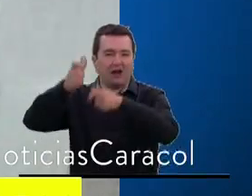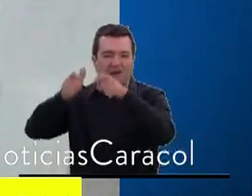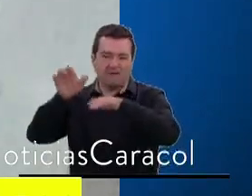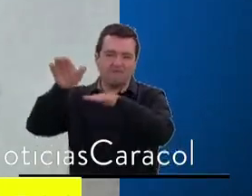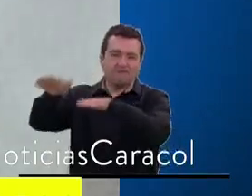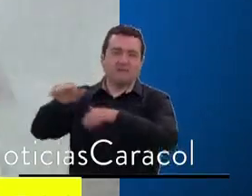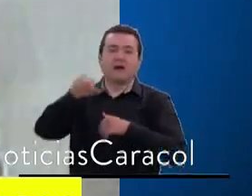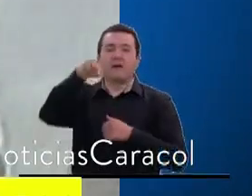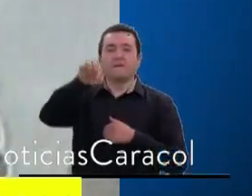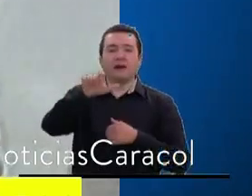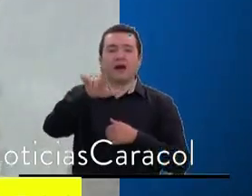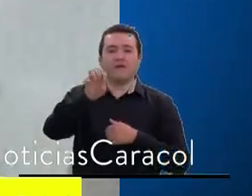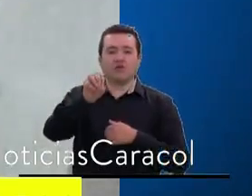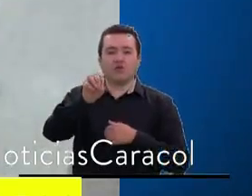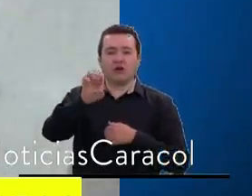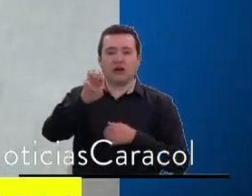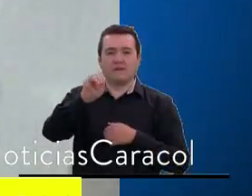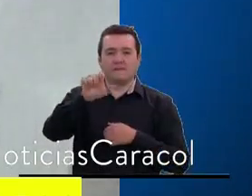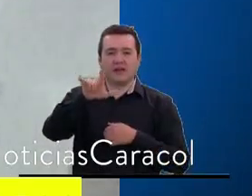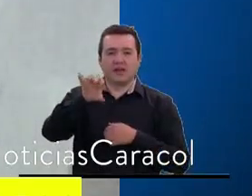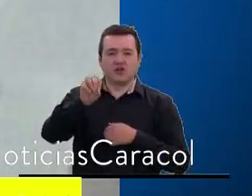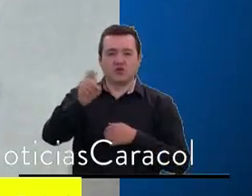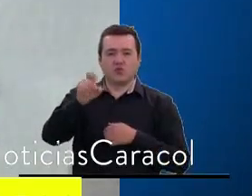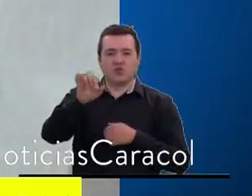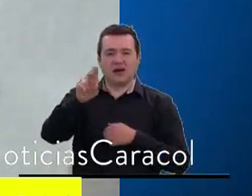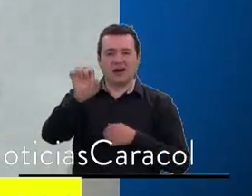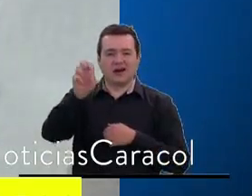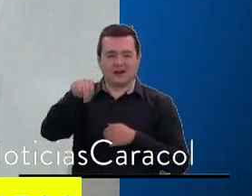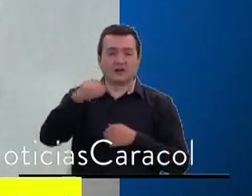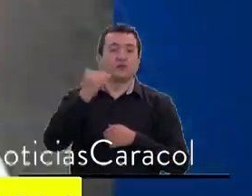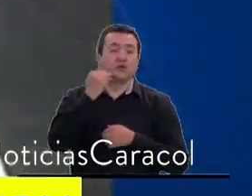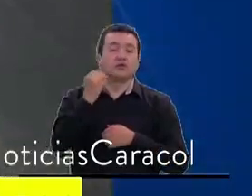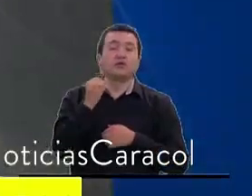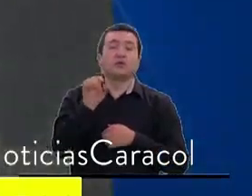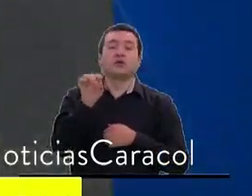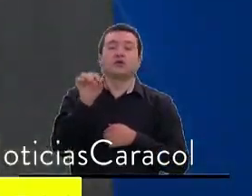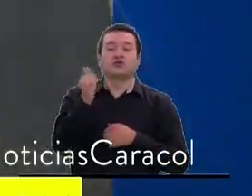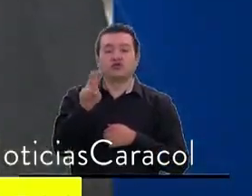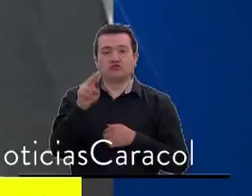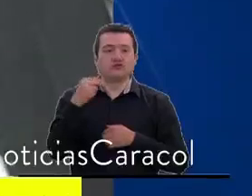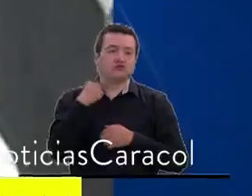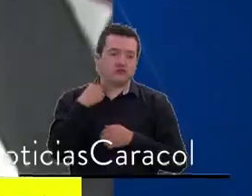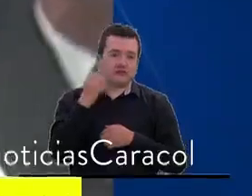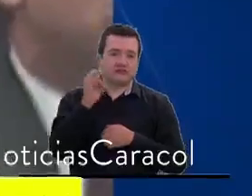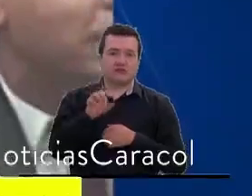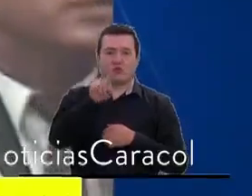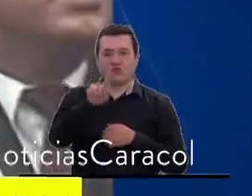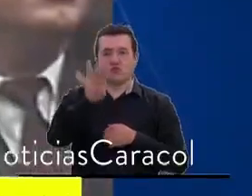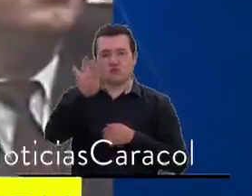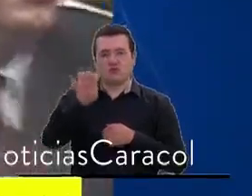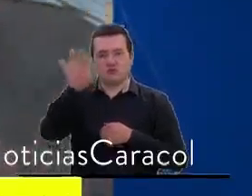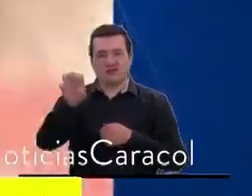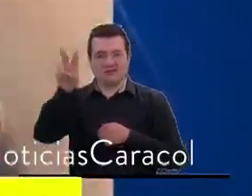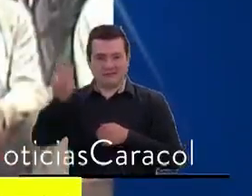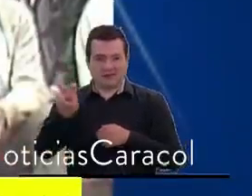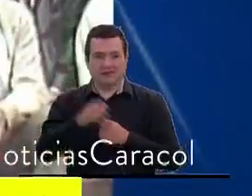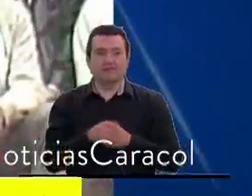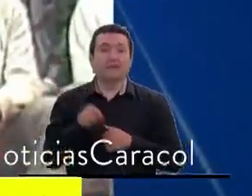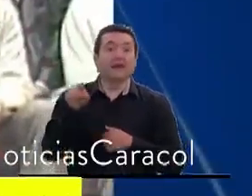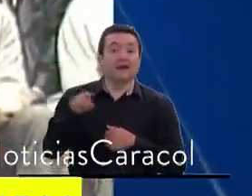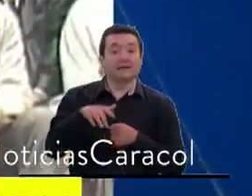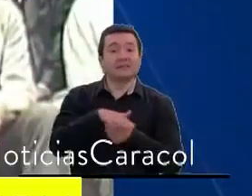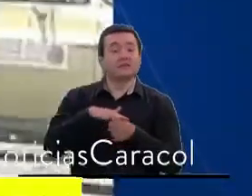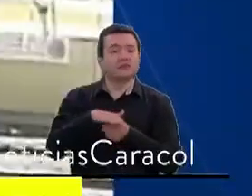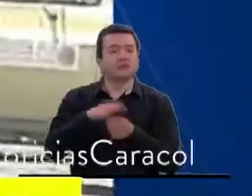Guarín, ocurrido el 15 de noviembre de 1987. El hecho ocurrió luego de una reunión de los